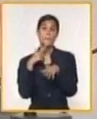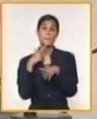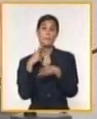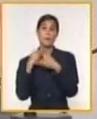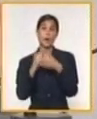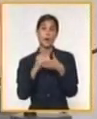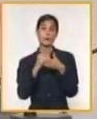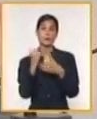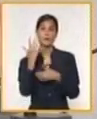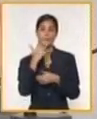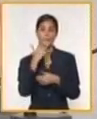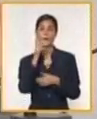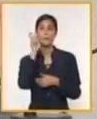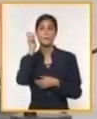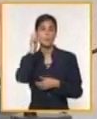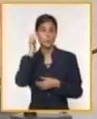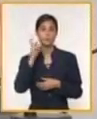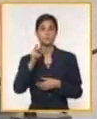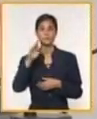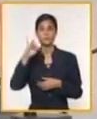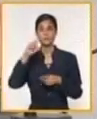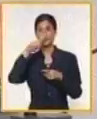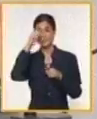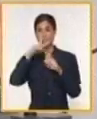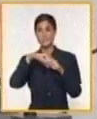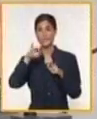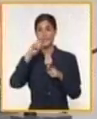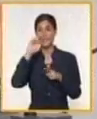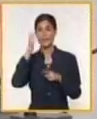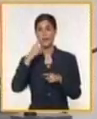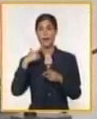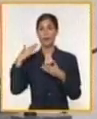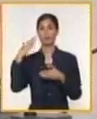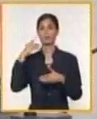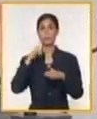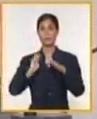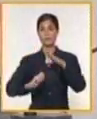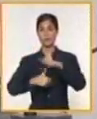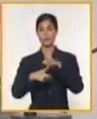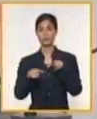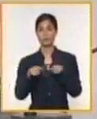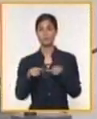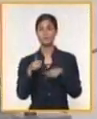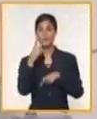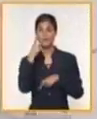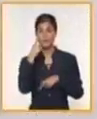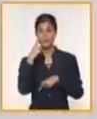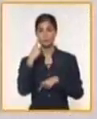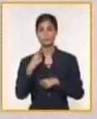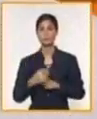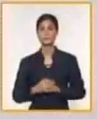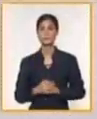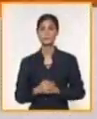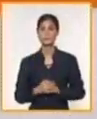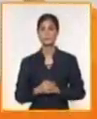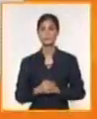Fernández de Kirchner. Veamos la siguiente versión de la agencia francesa AFP.